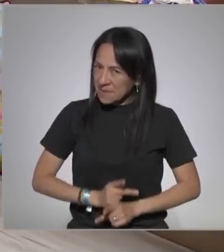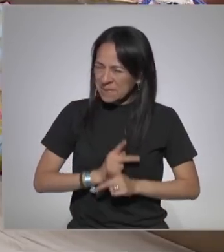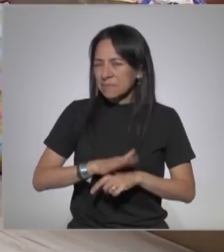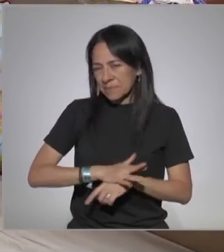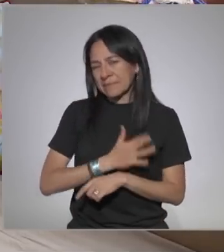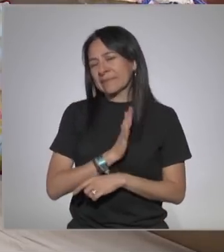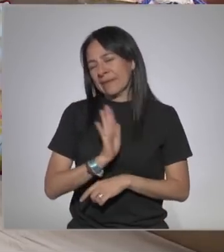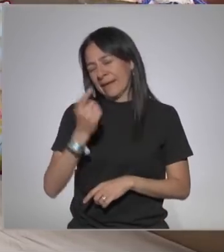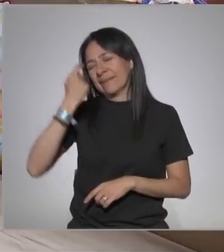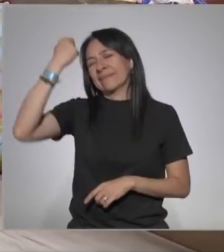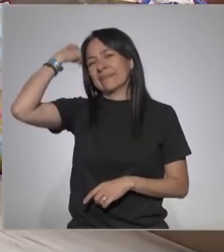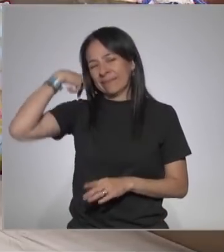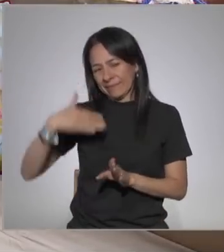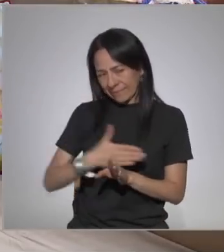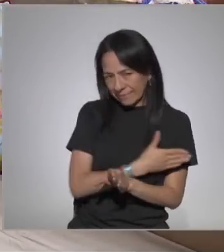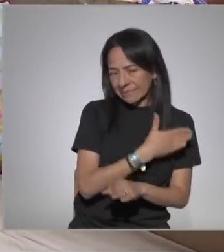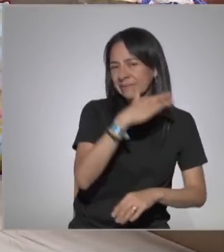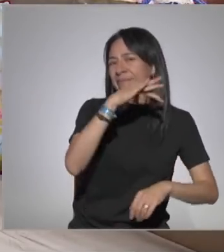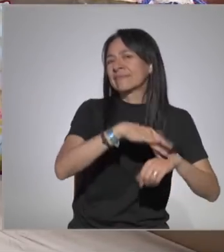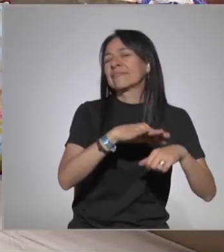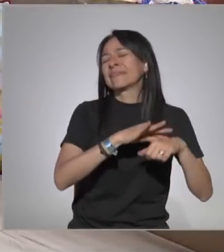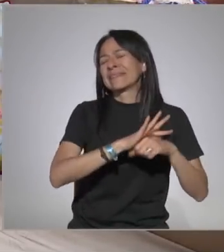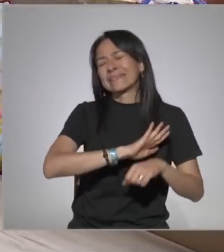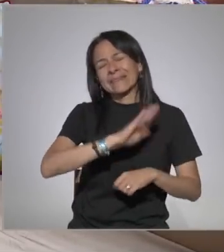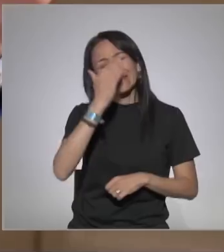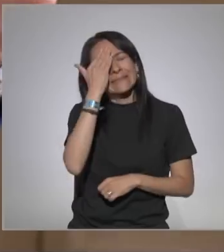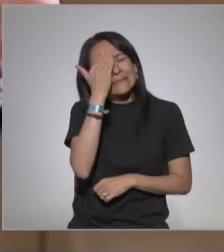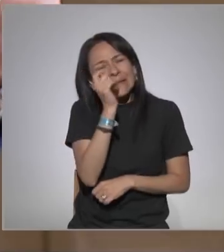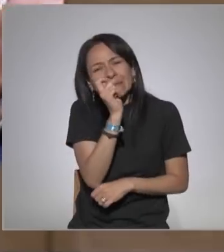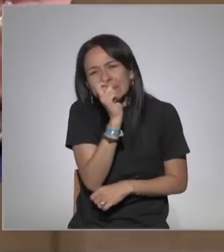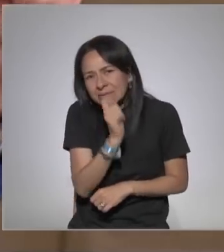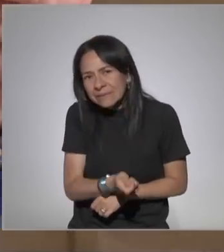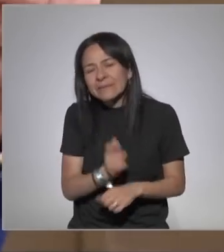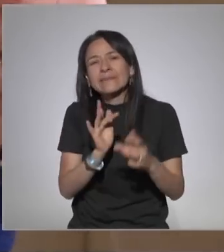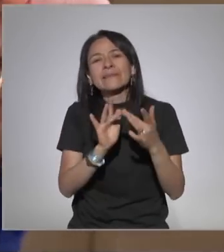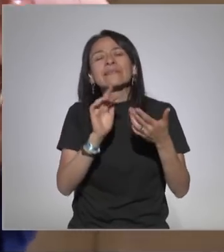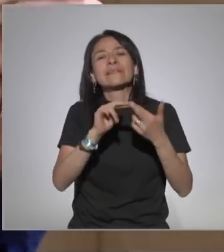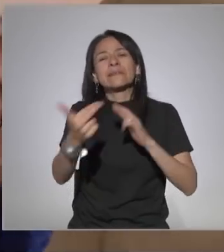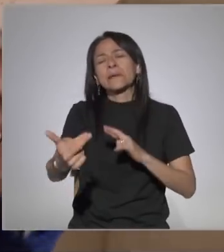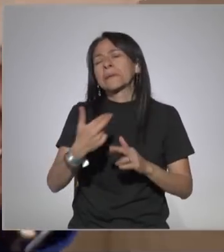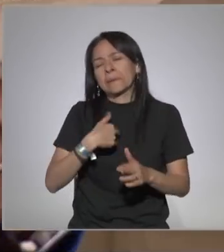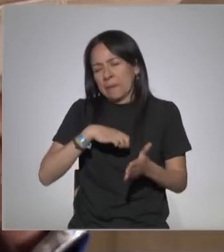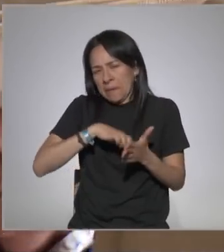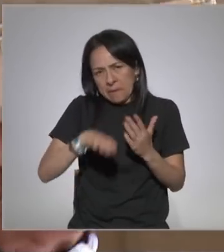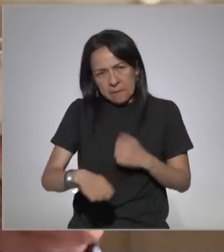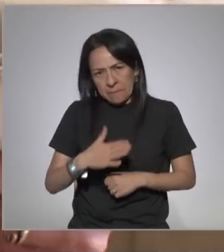¿no? También el tener una relación y por ejemplo, en mi caso,